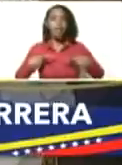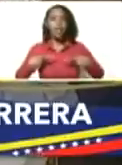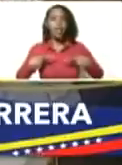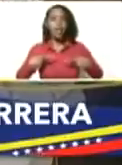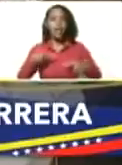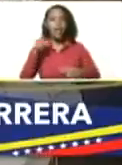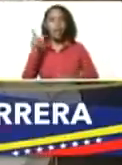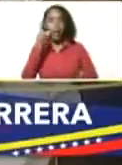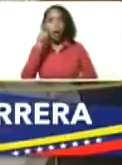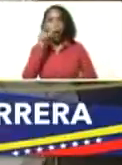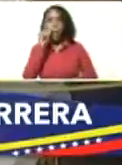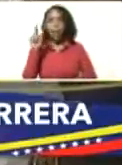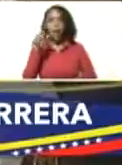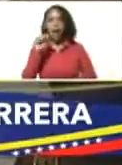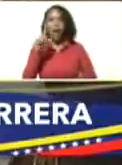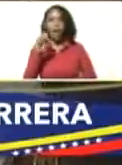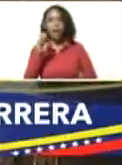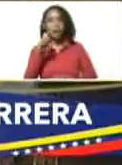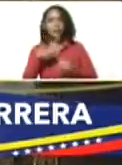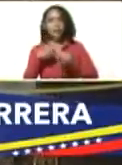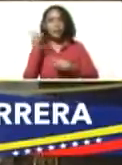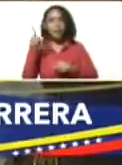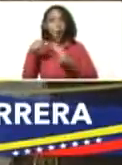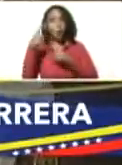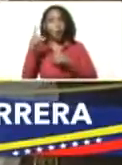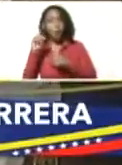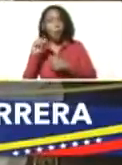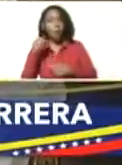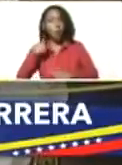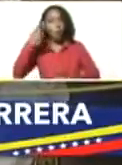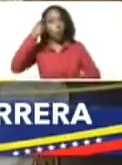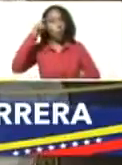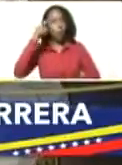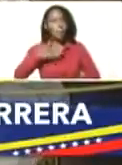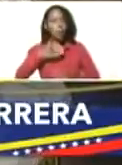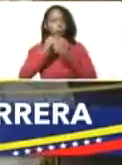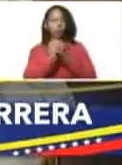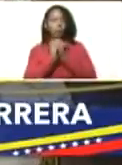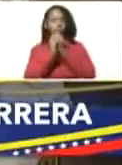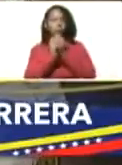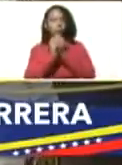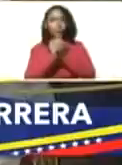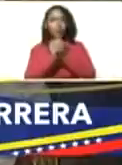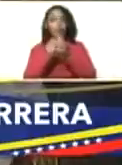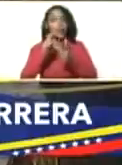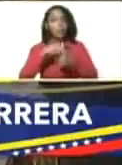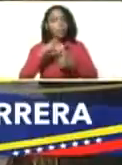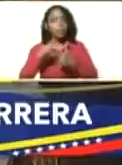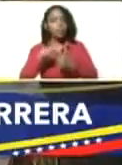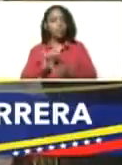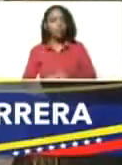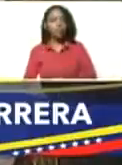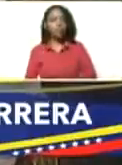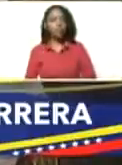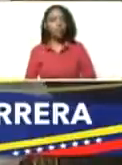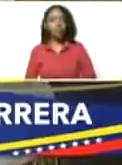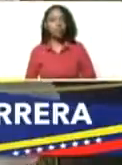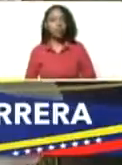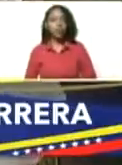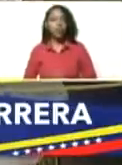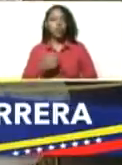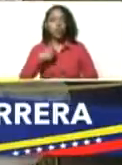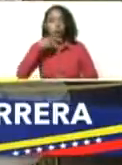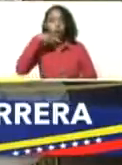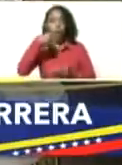tengo a otro Alex que también estoy recordando en mi oración. Y entonces, ya lo he nombrado